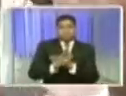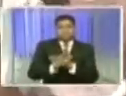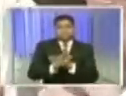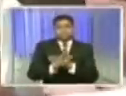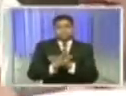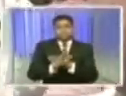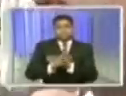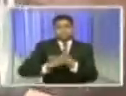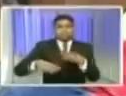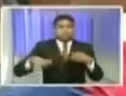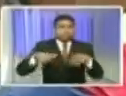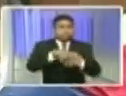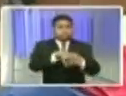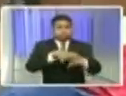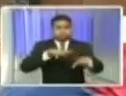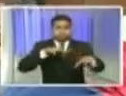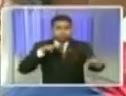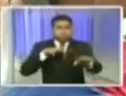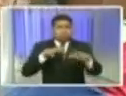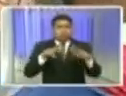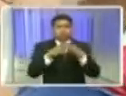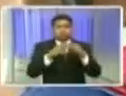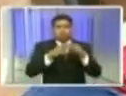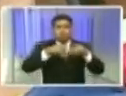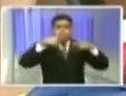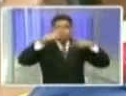llenar de murales el país.